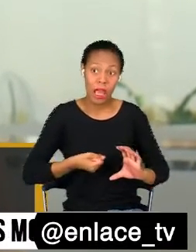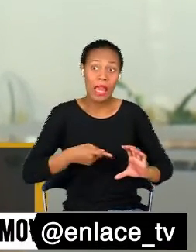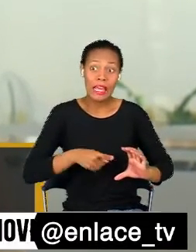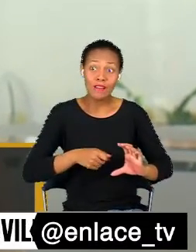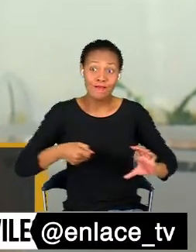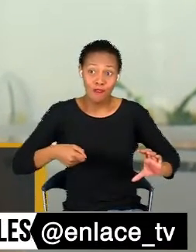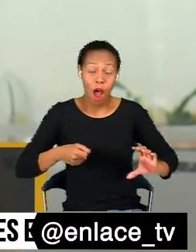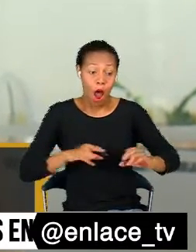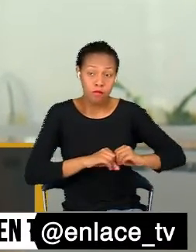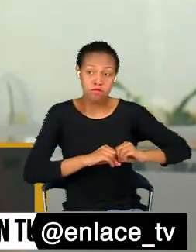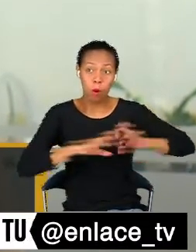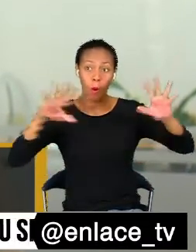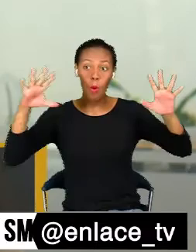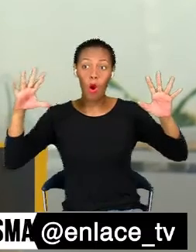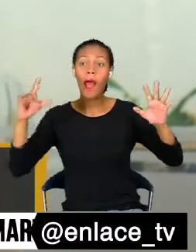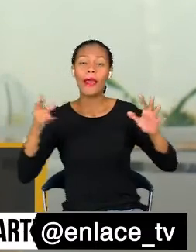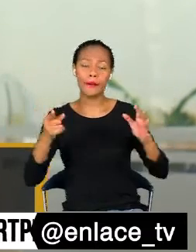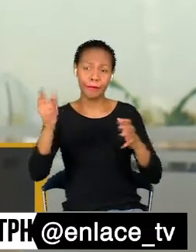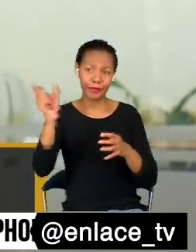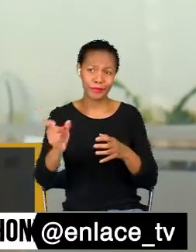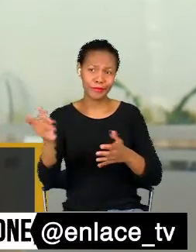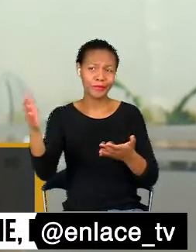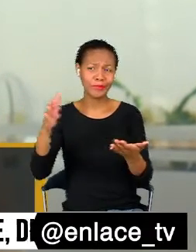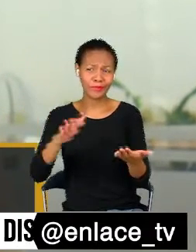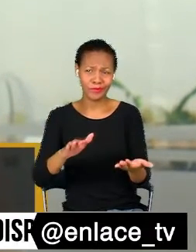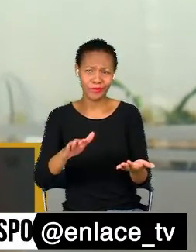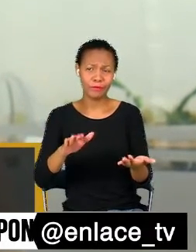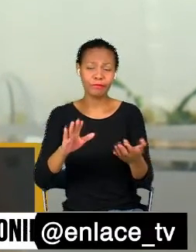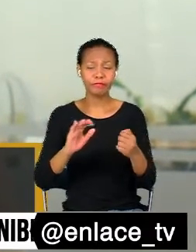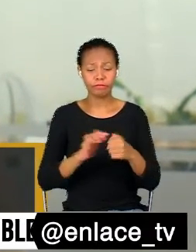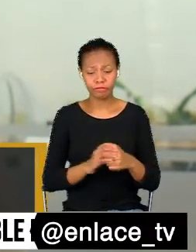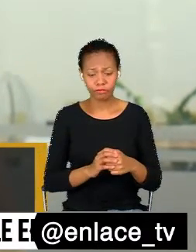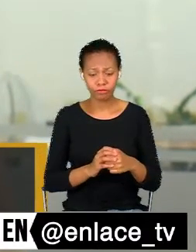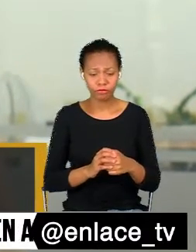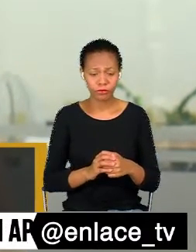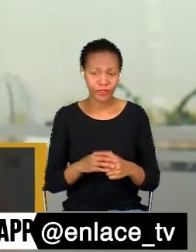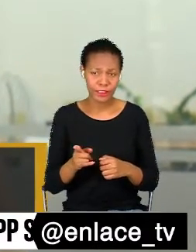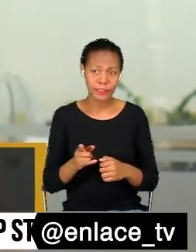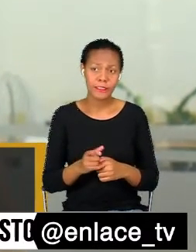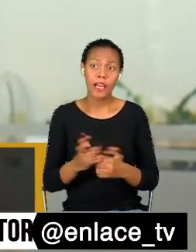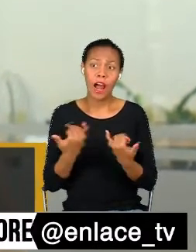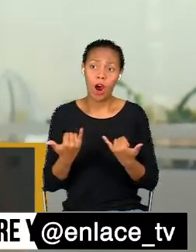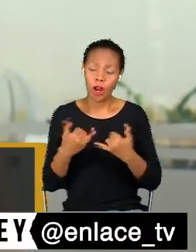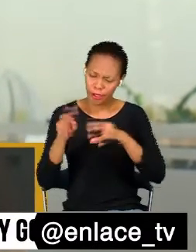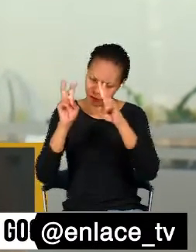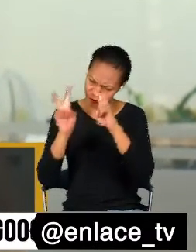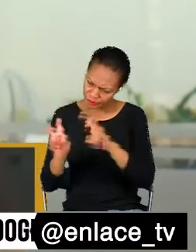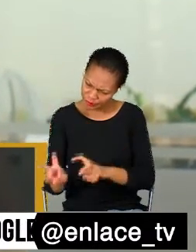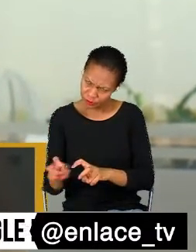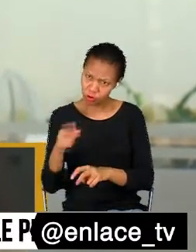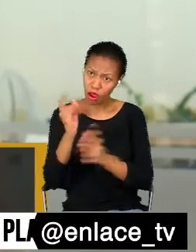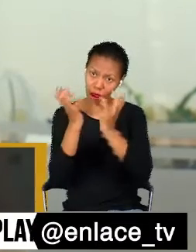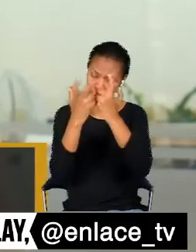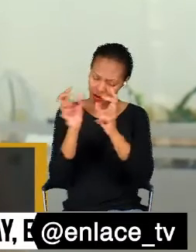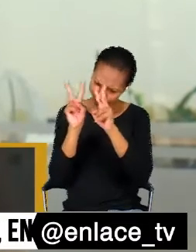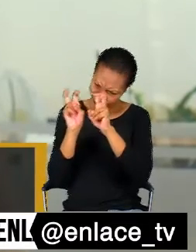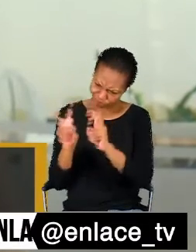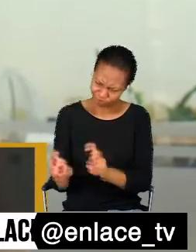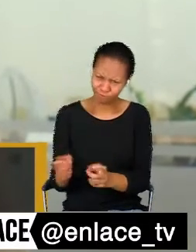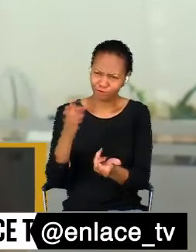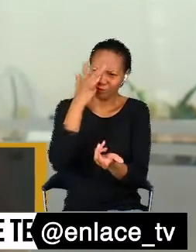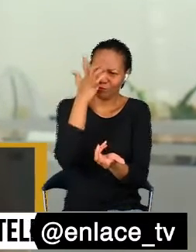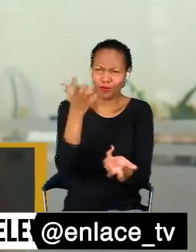que lamentablemente causó la muerte del trabajador. Estos hechos son objeto pues de investigación por parte de la empresa Petro Santander y